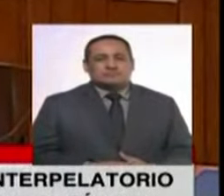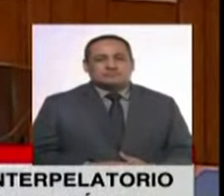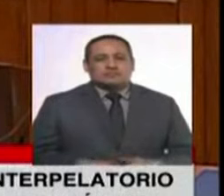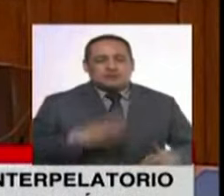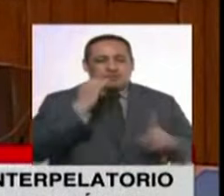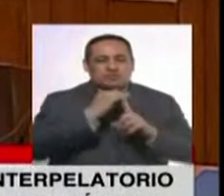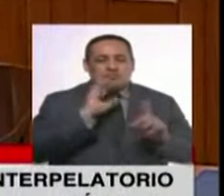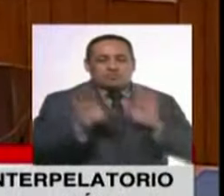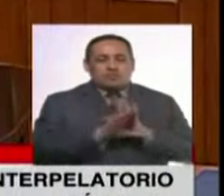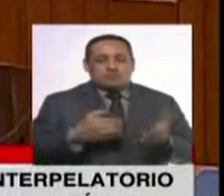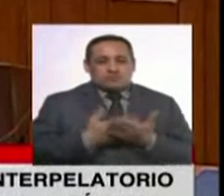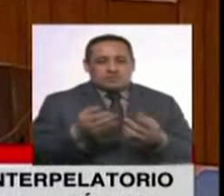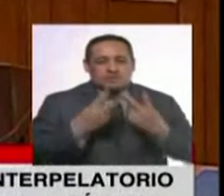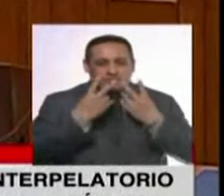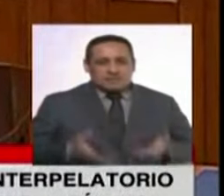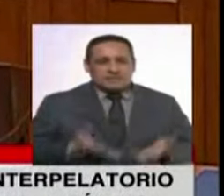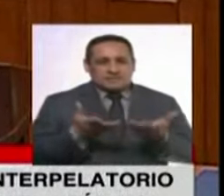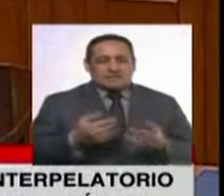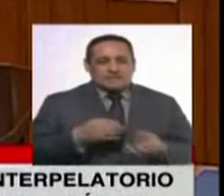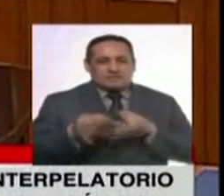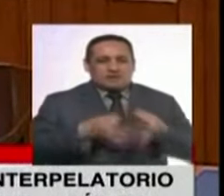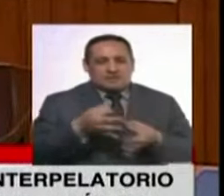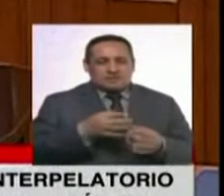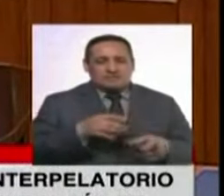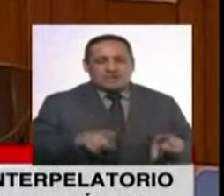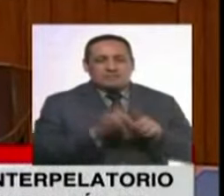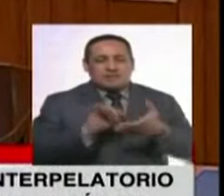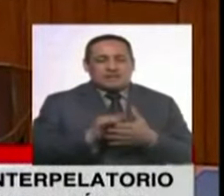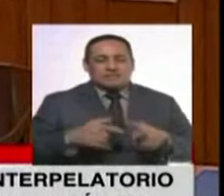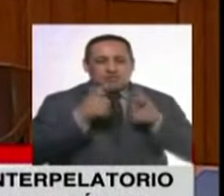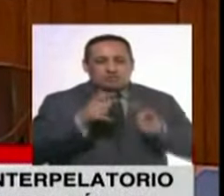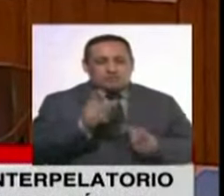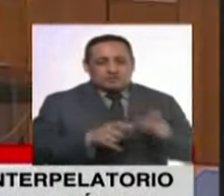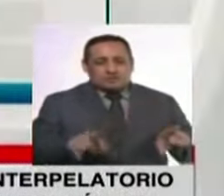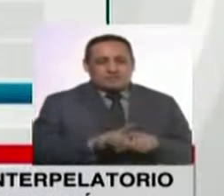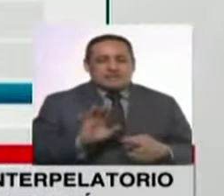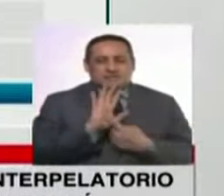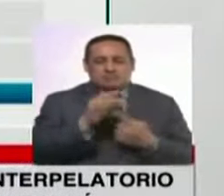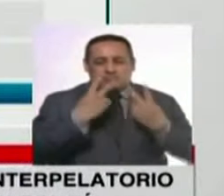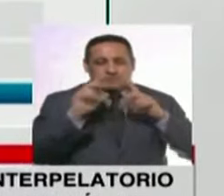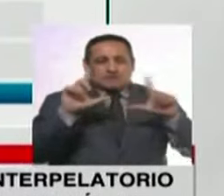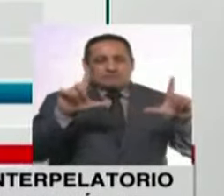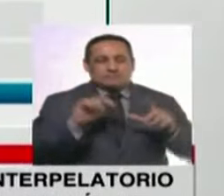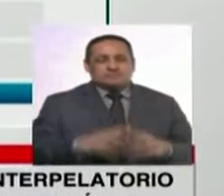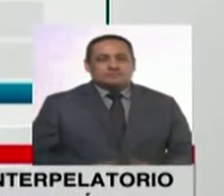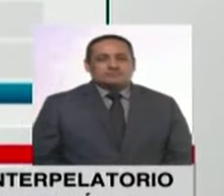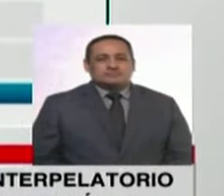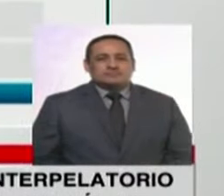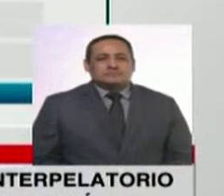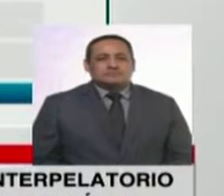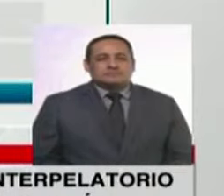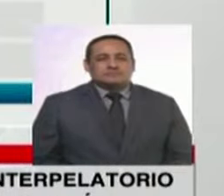objetivos estratégicos de distribución de indicadores de plan Nacional de Seguridad Ciudadana que se muestra en la pantalla